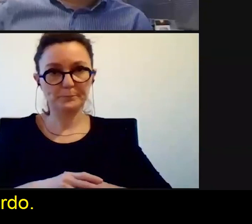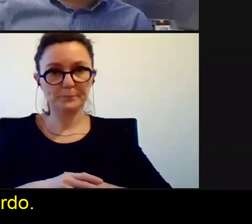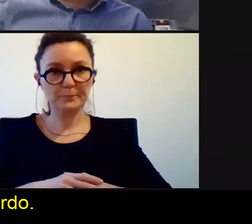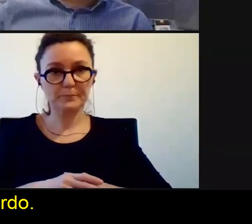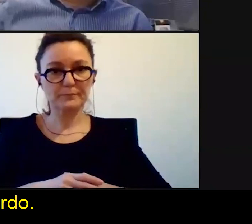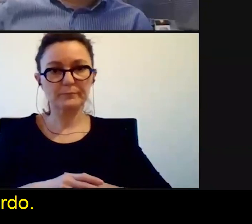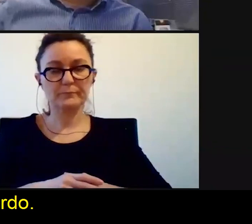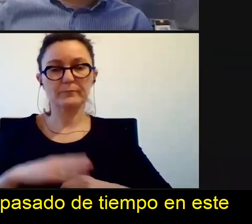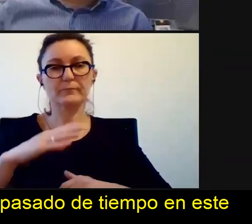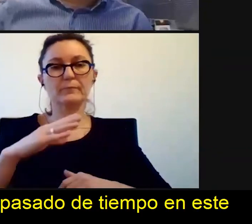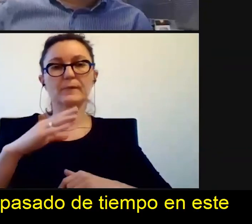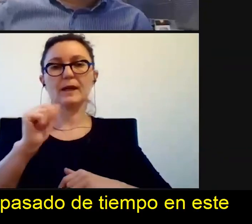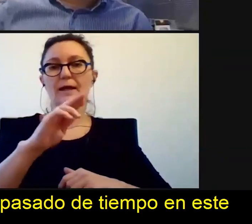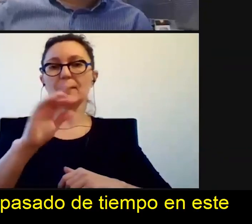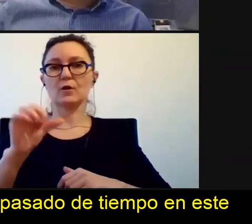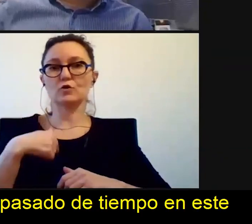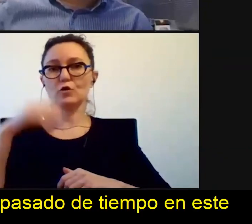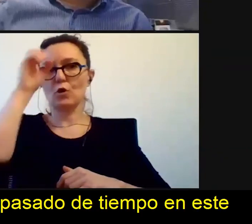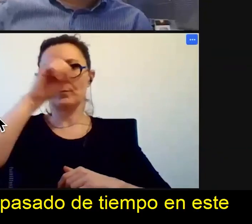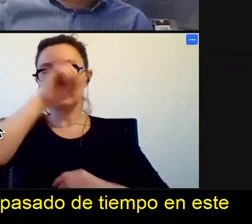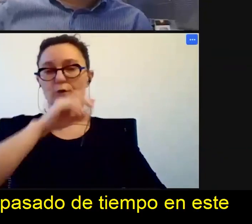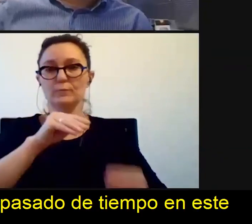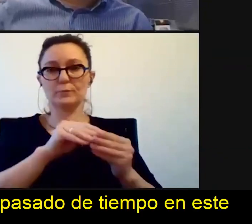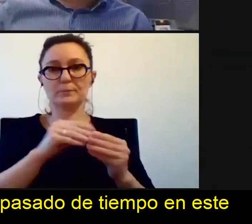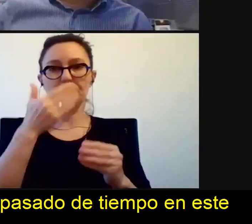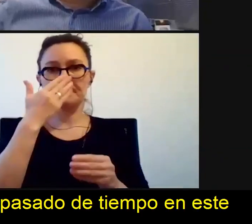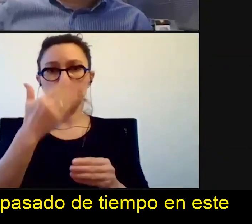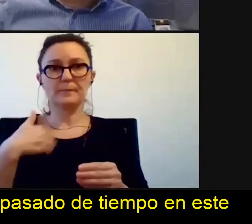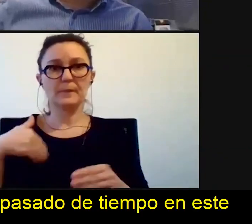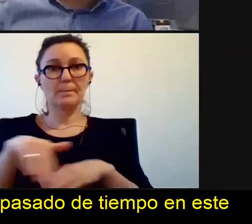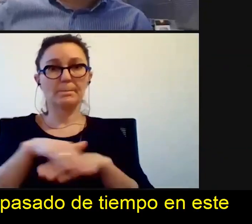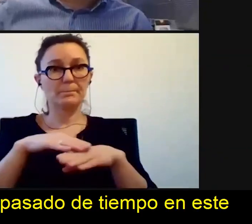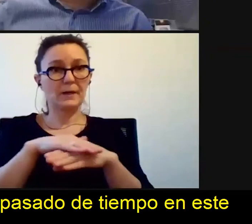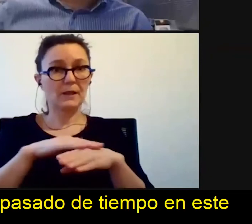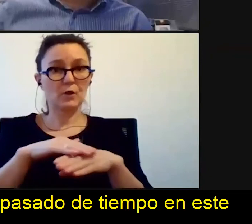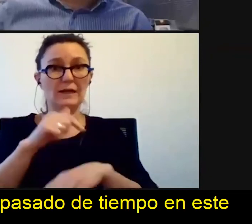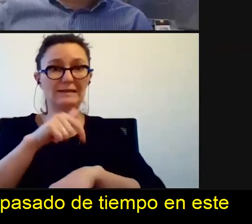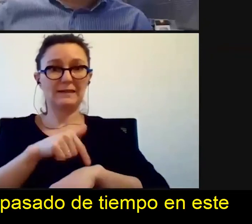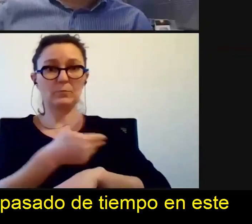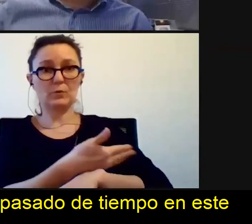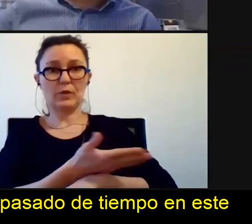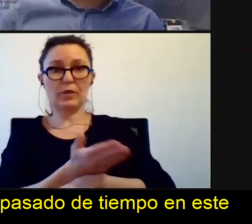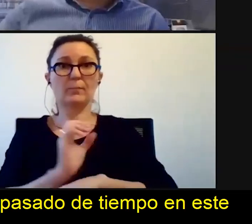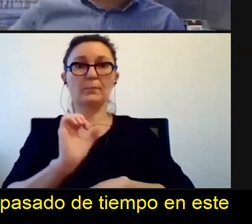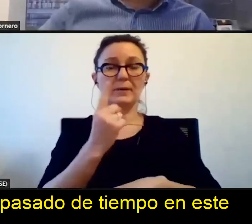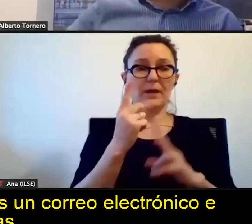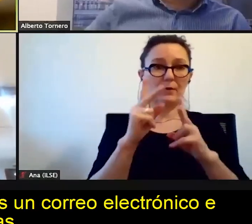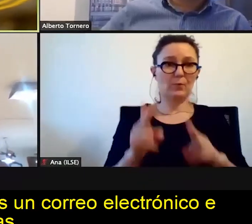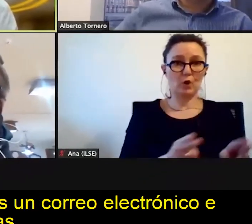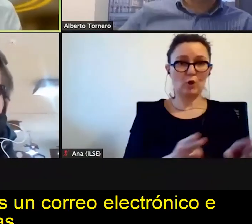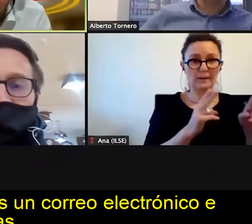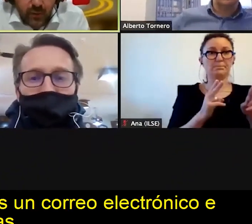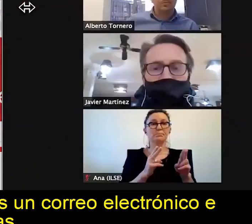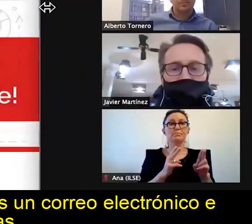Completamente de acuerdo. Me vais a disculpar, los asistentes nos hemos pasado de tiempo en este primer bloque,